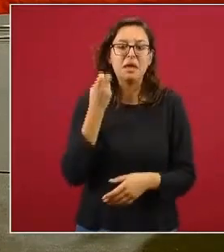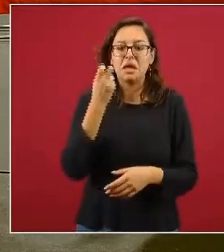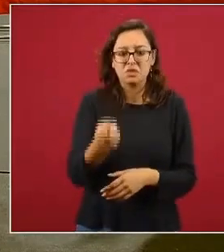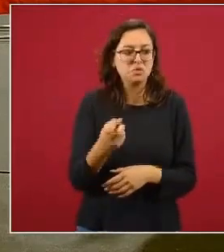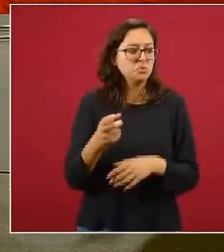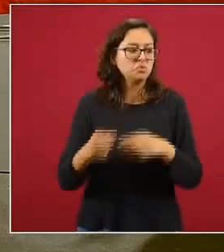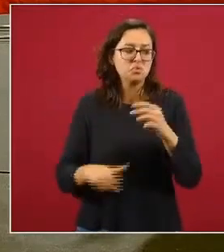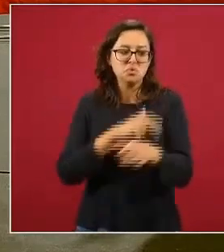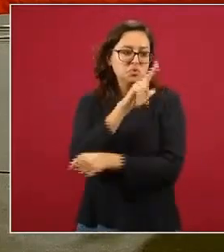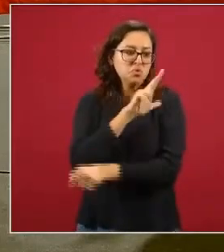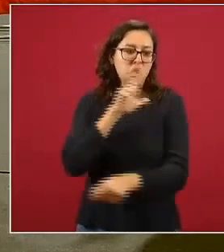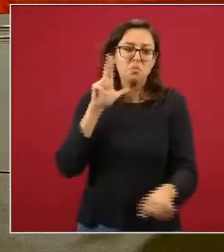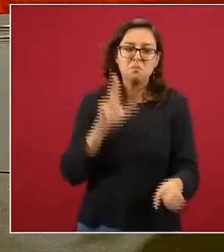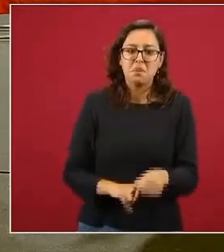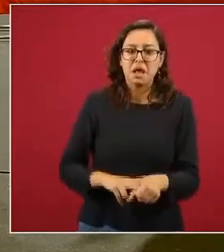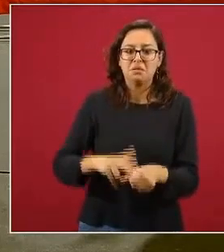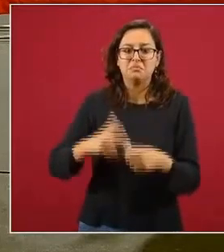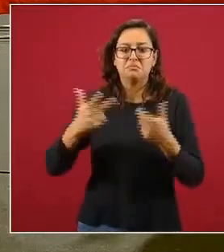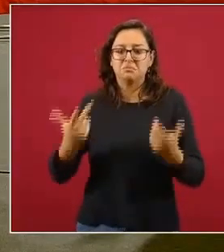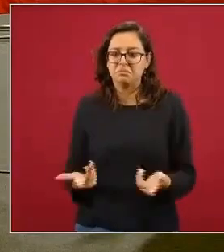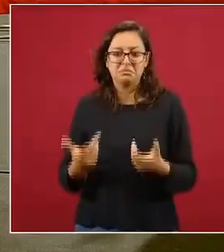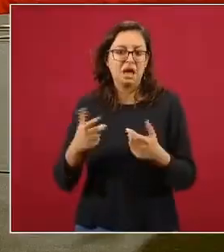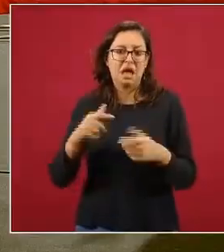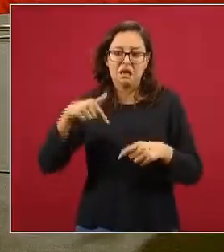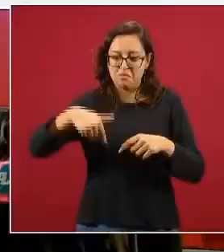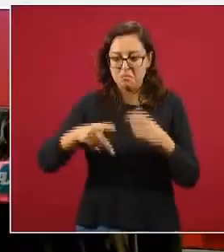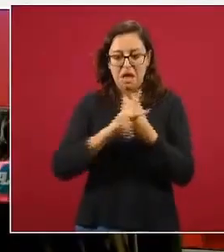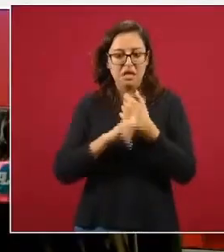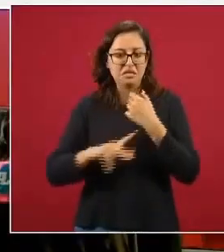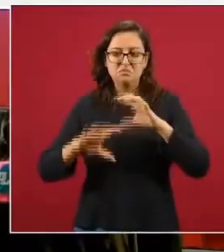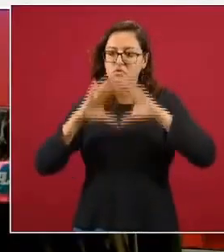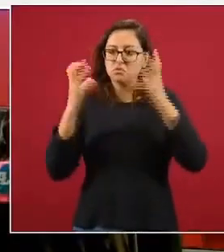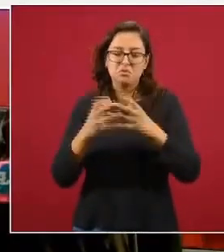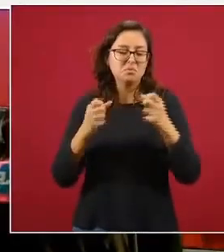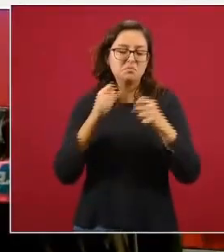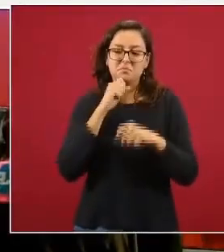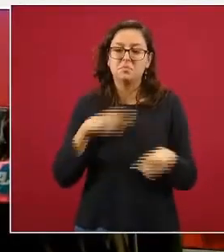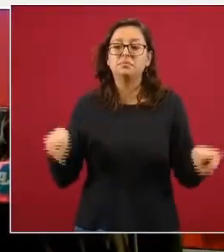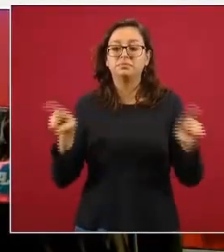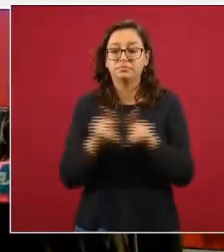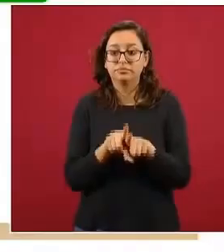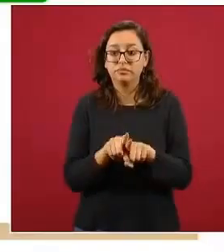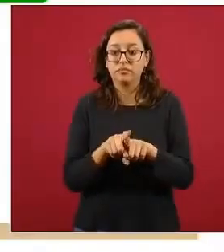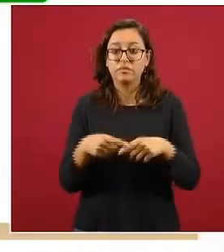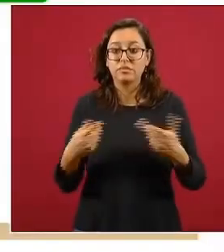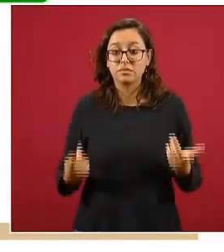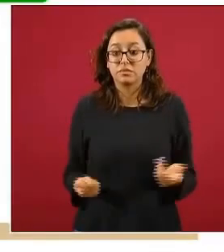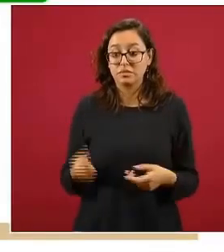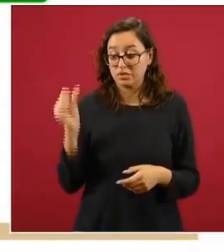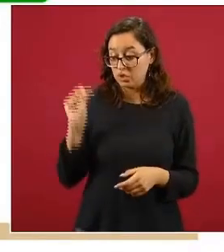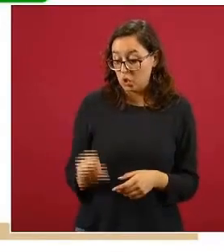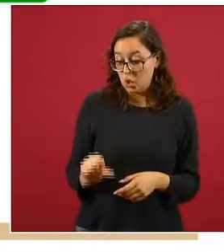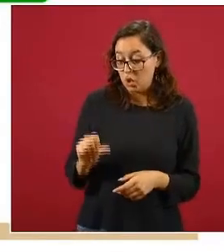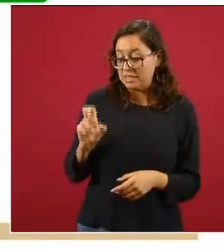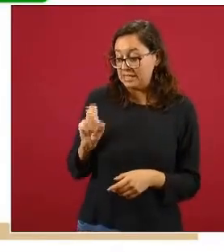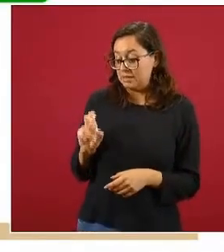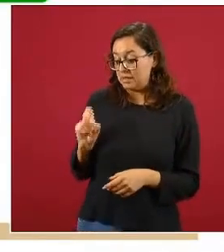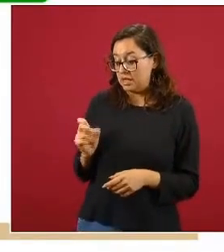mundial. Entonces, seguiremos expectantes. Cuando abrimos la semana 34, hoy estamos en la